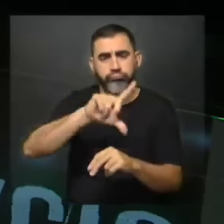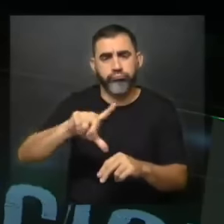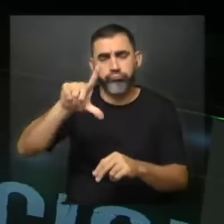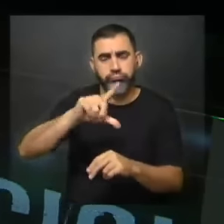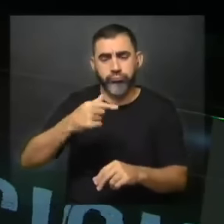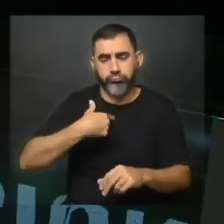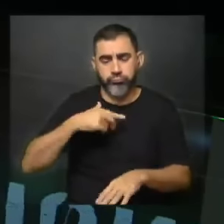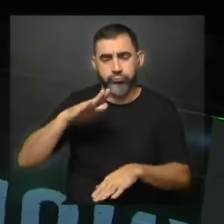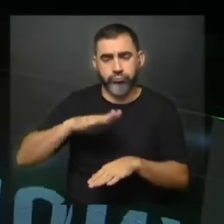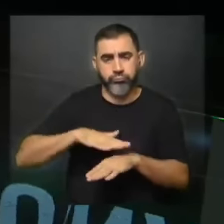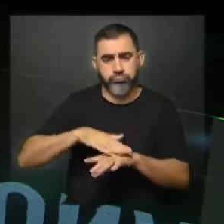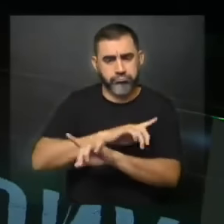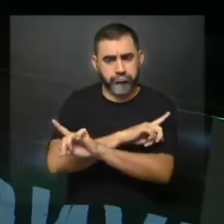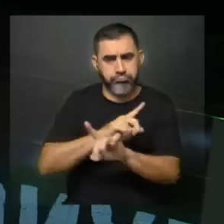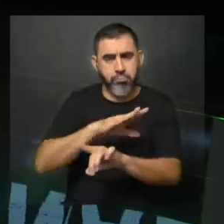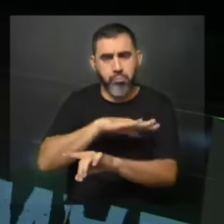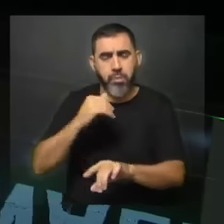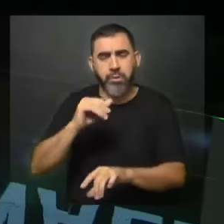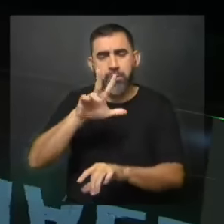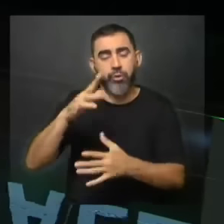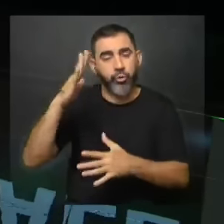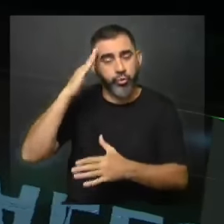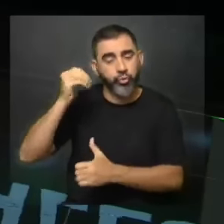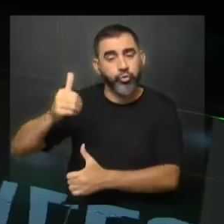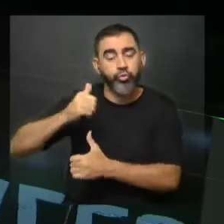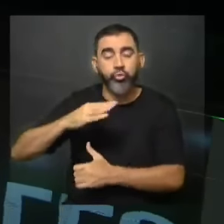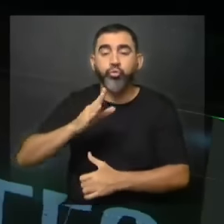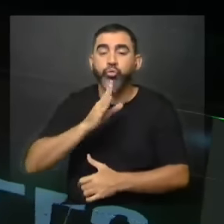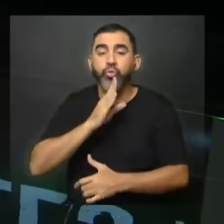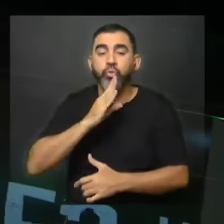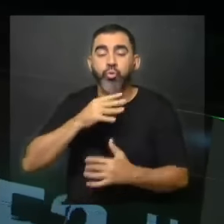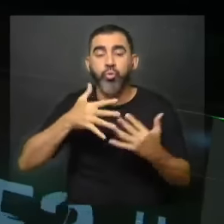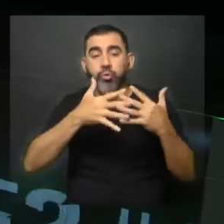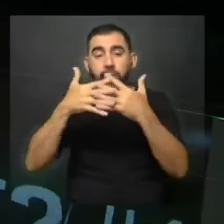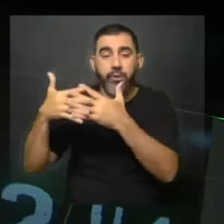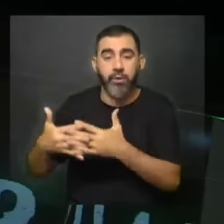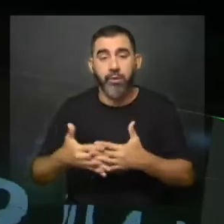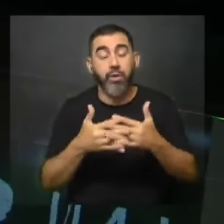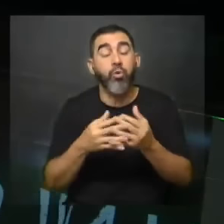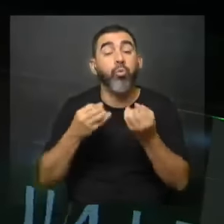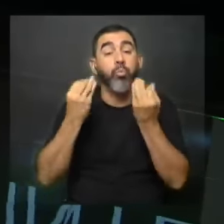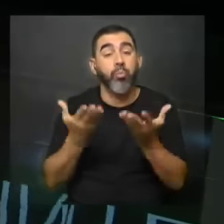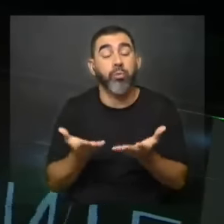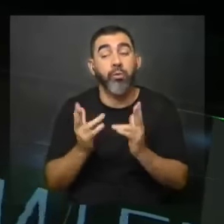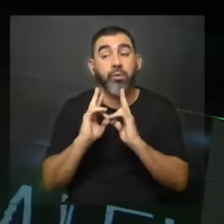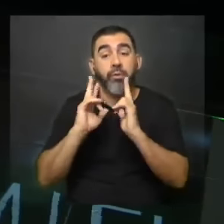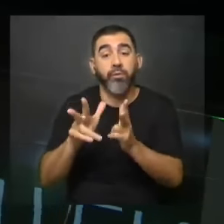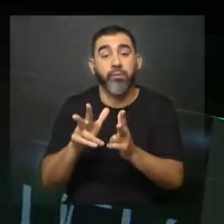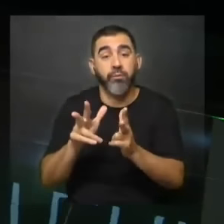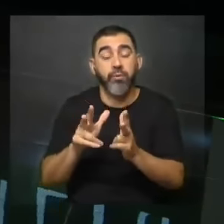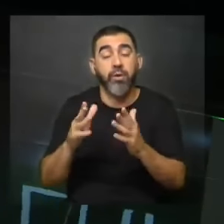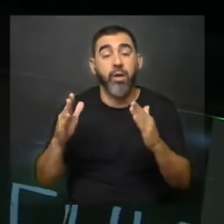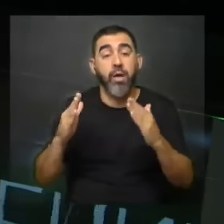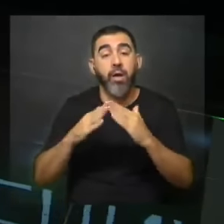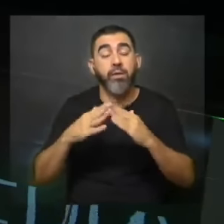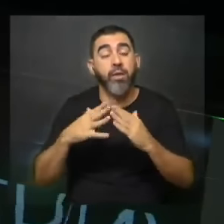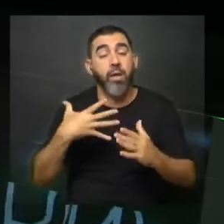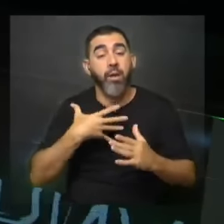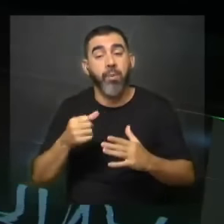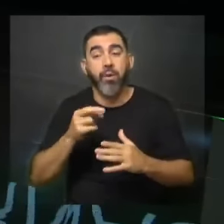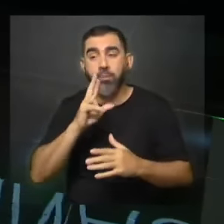de un ataque que mató a tres soldados norteamericanos en Jordania Porque además la Casa Blanca estuido una